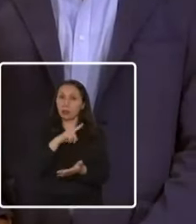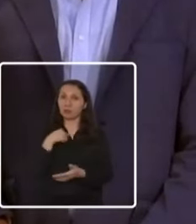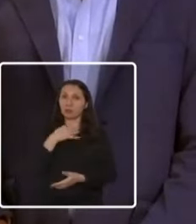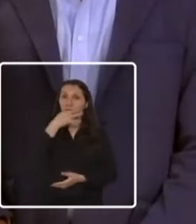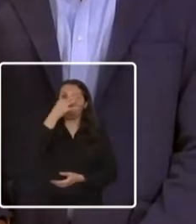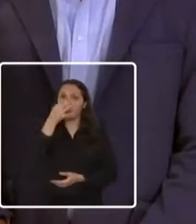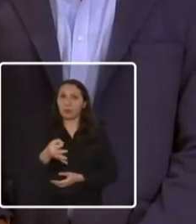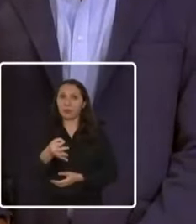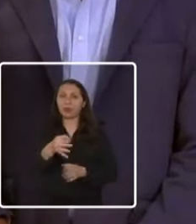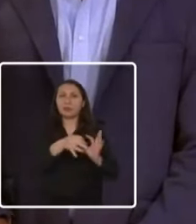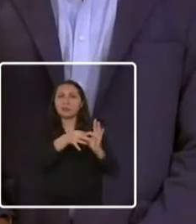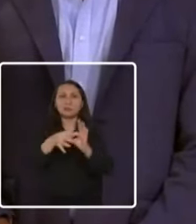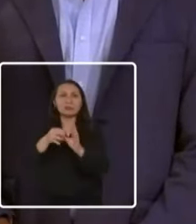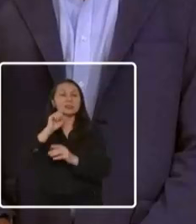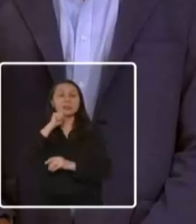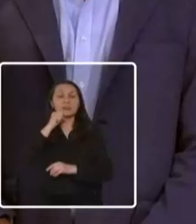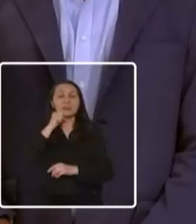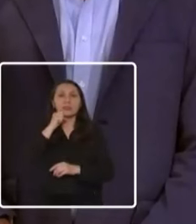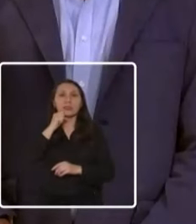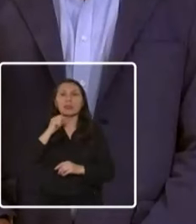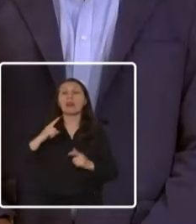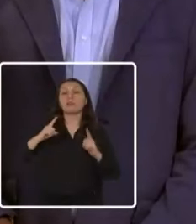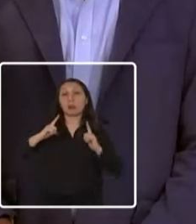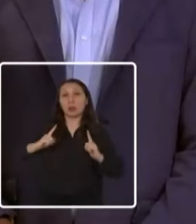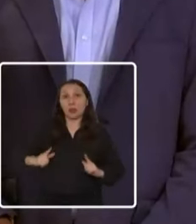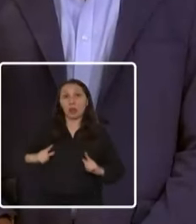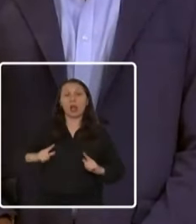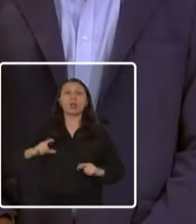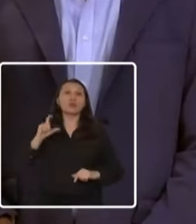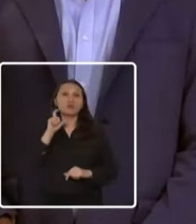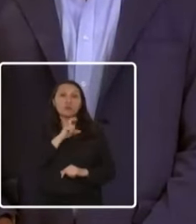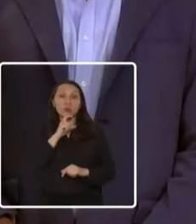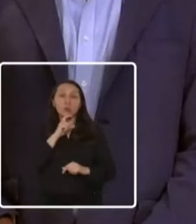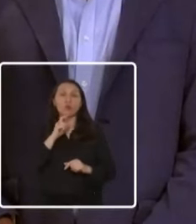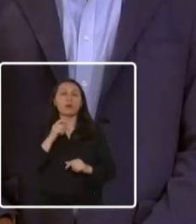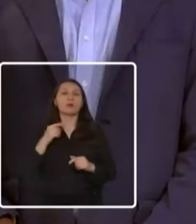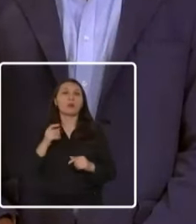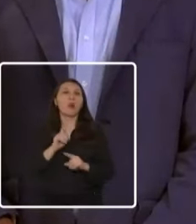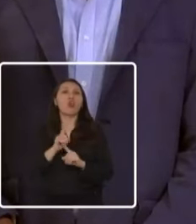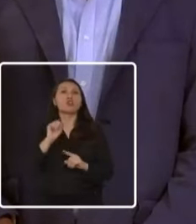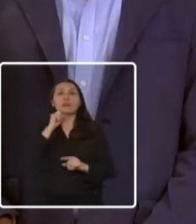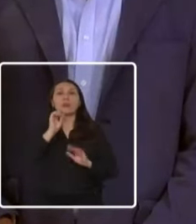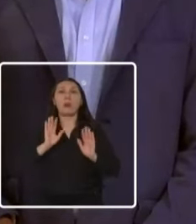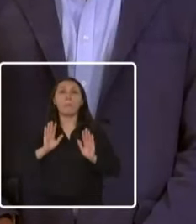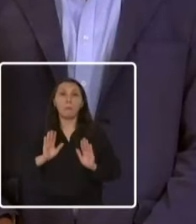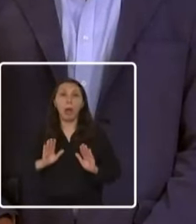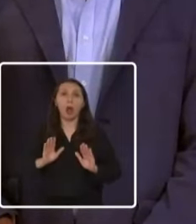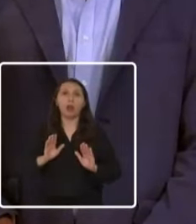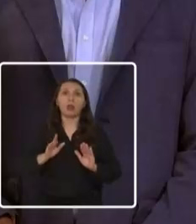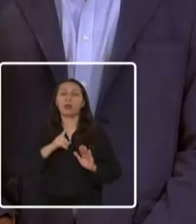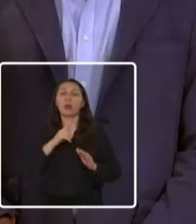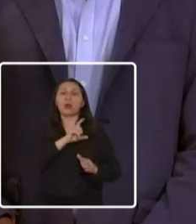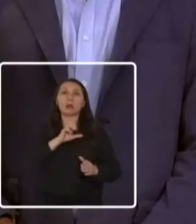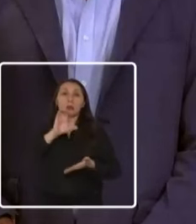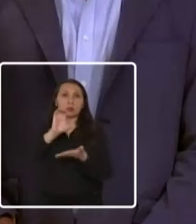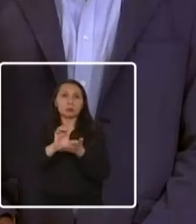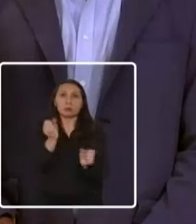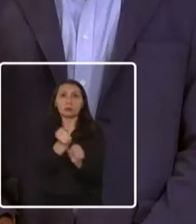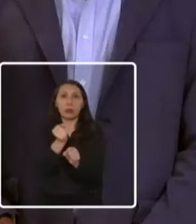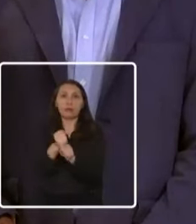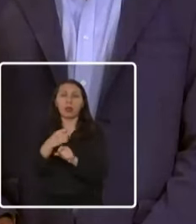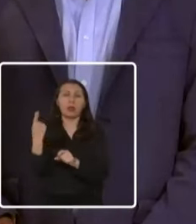yo les dije, la definición de los feriados legales no inmoviliza la tarea o el trabajo